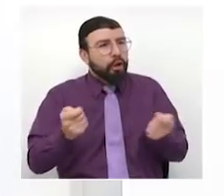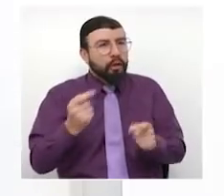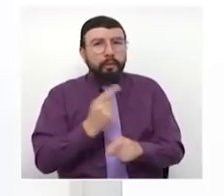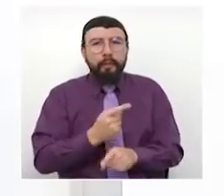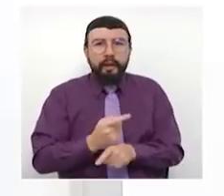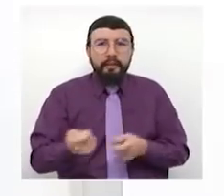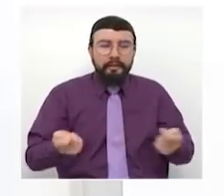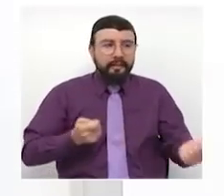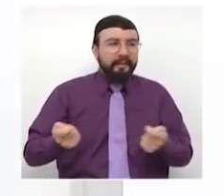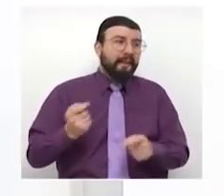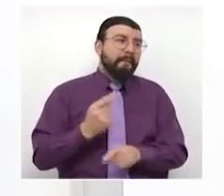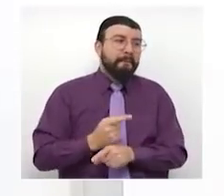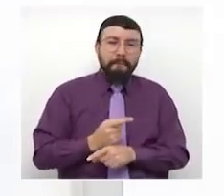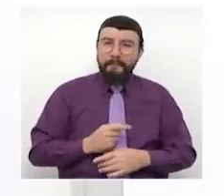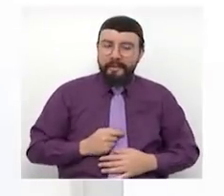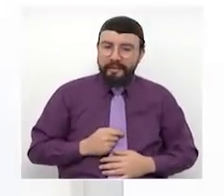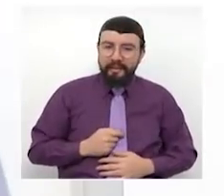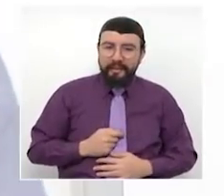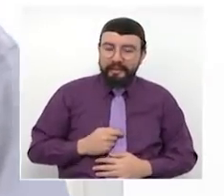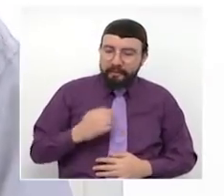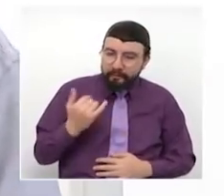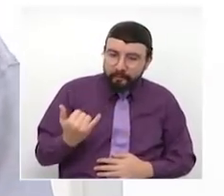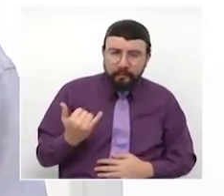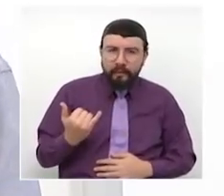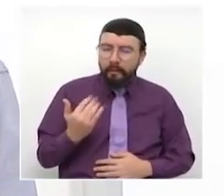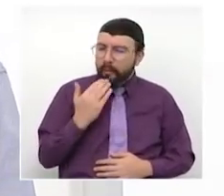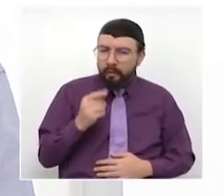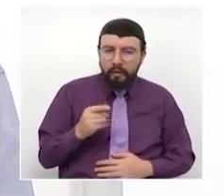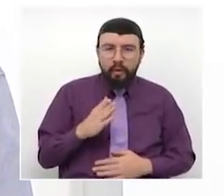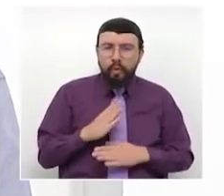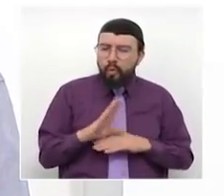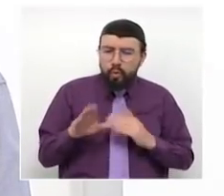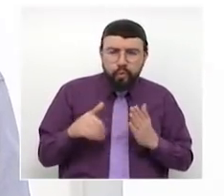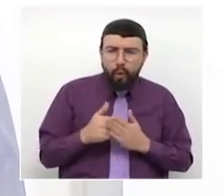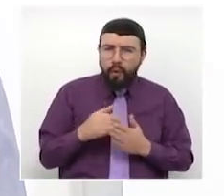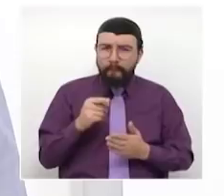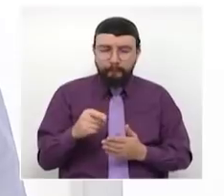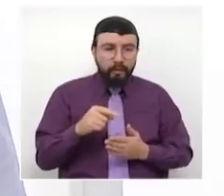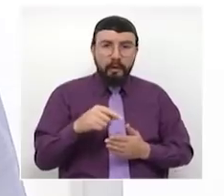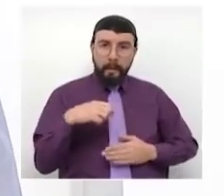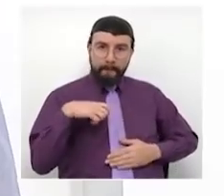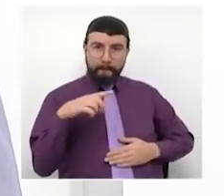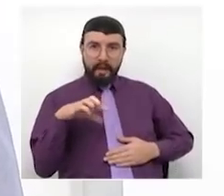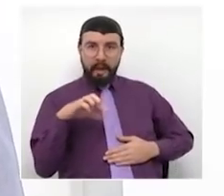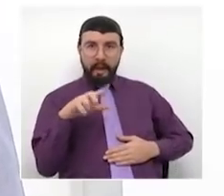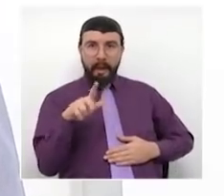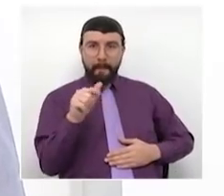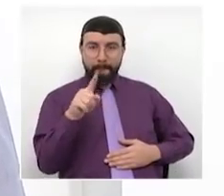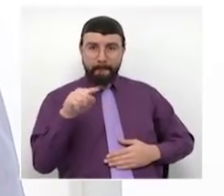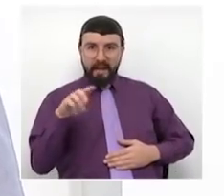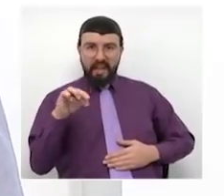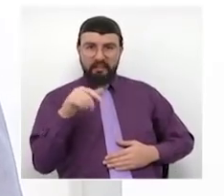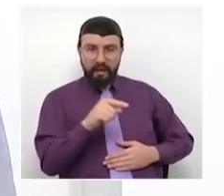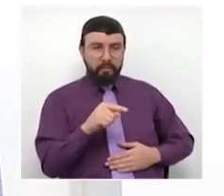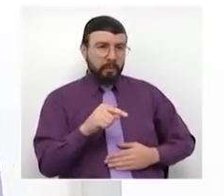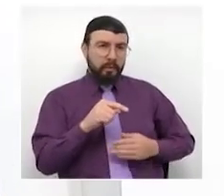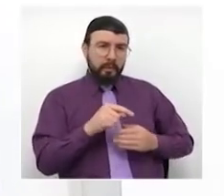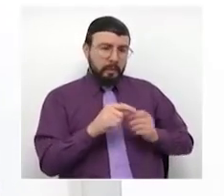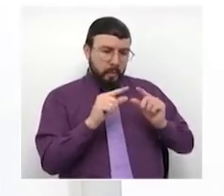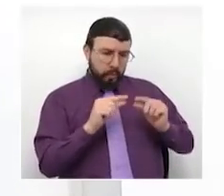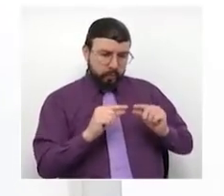Generalmente toda fracción de plasma está compuesto así, pobre, rico y